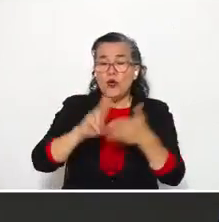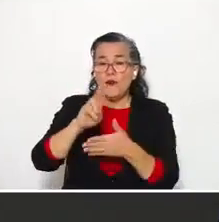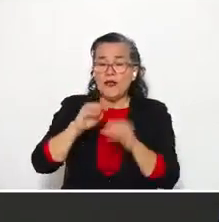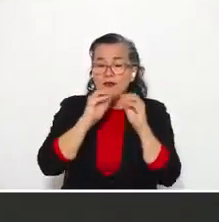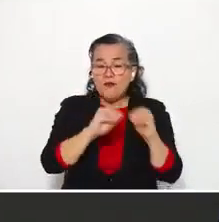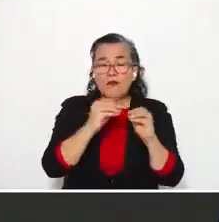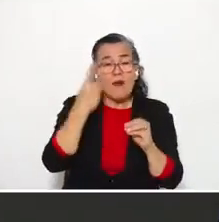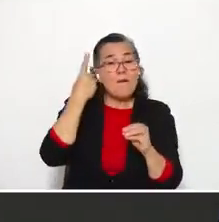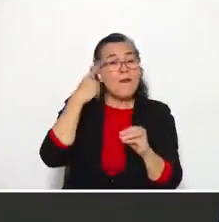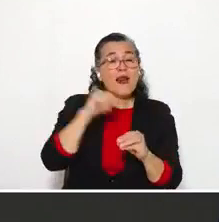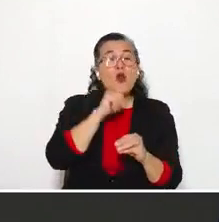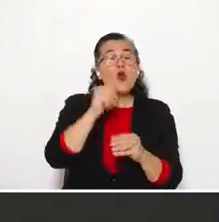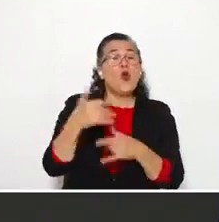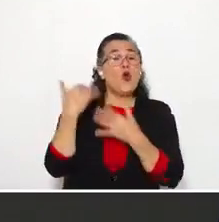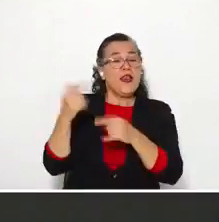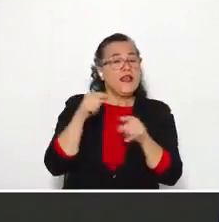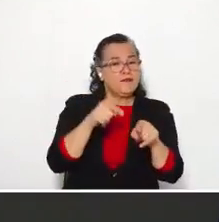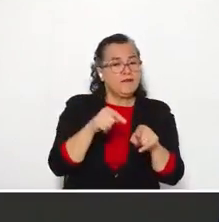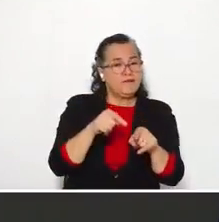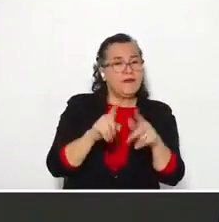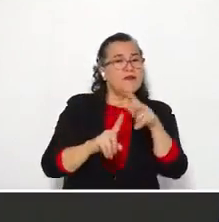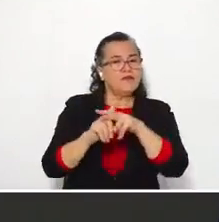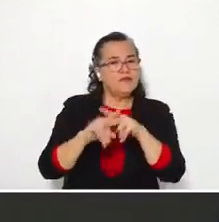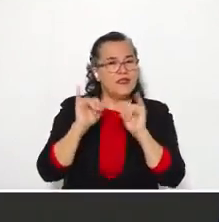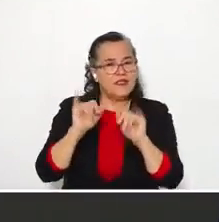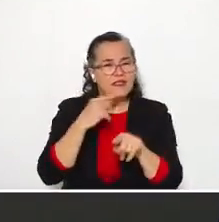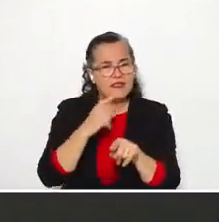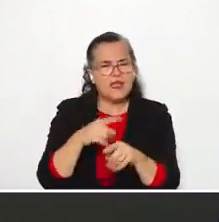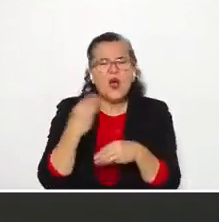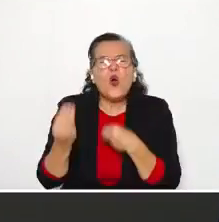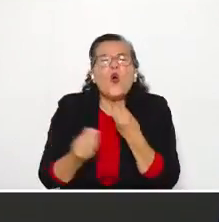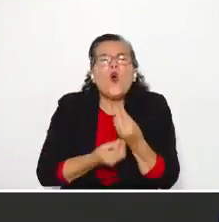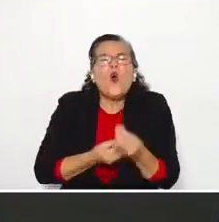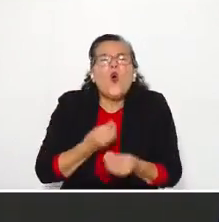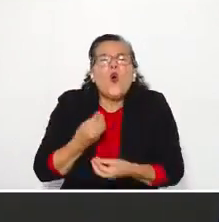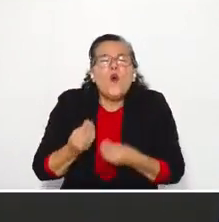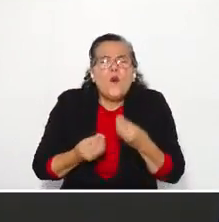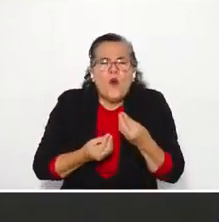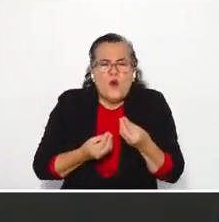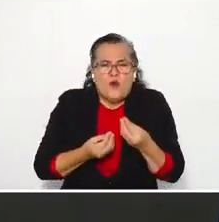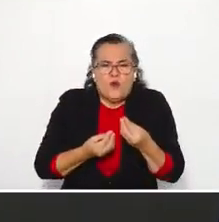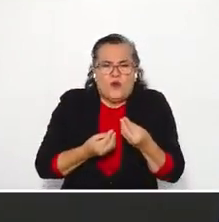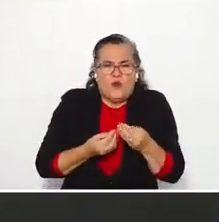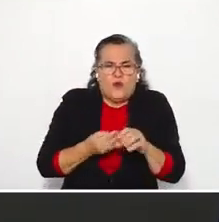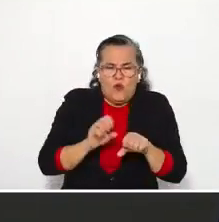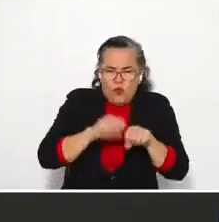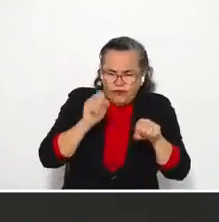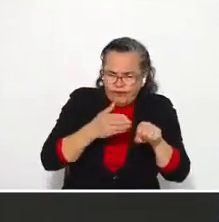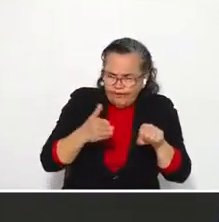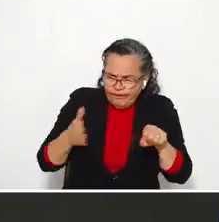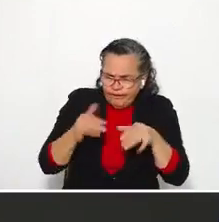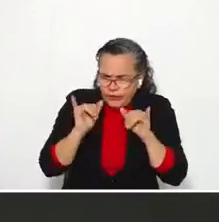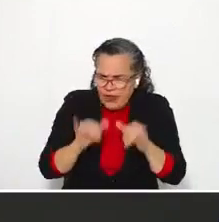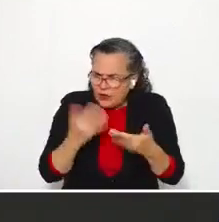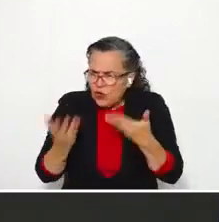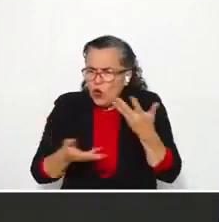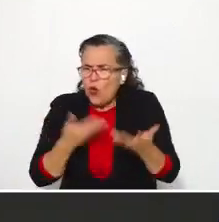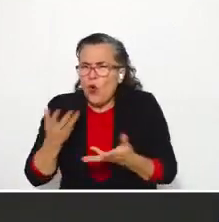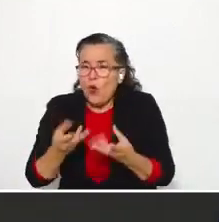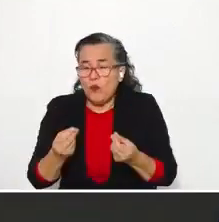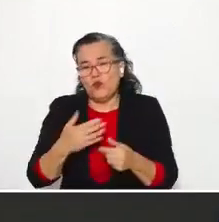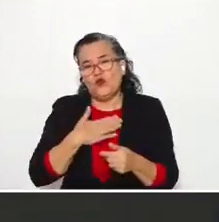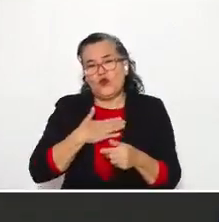imprevisible, y así lo decía. ¿Cómo se puede operacionalizar esto? Yo tendría una